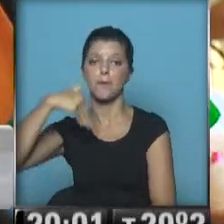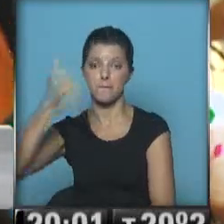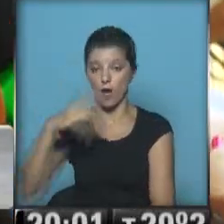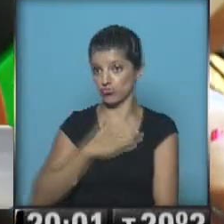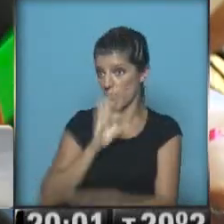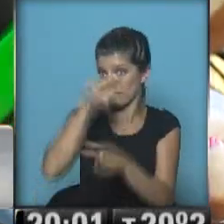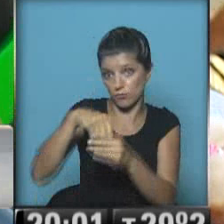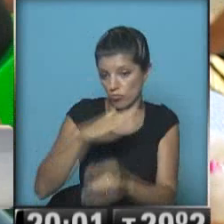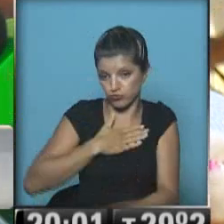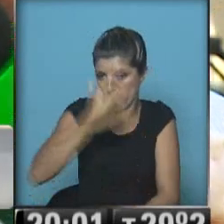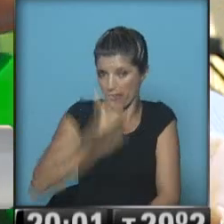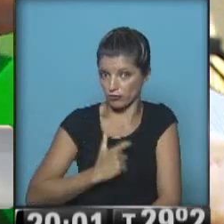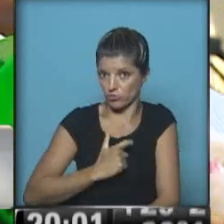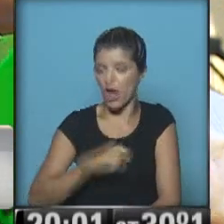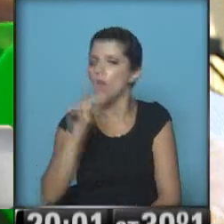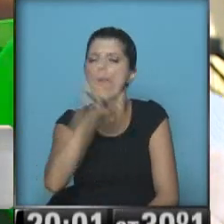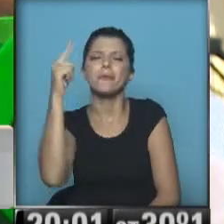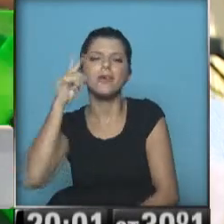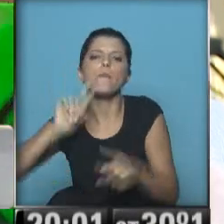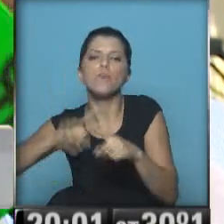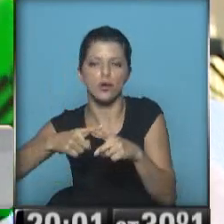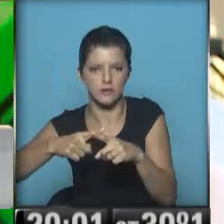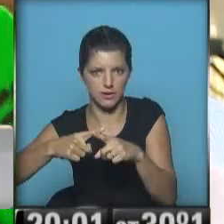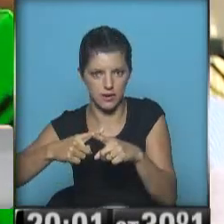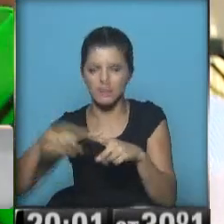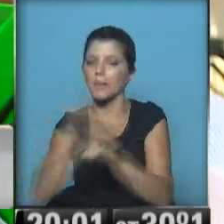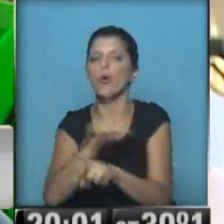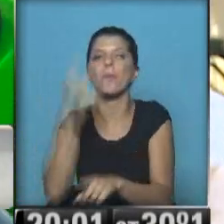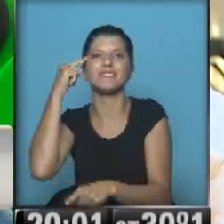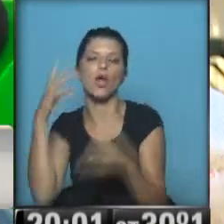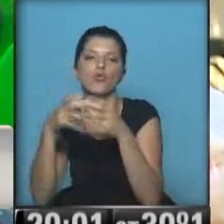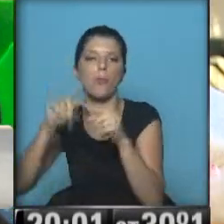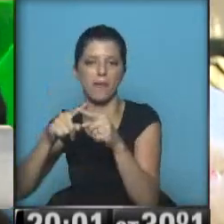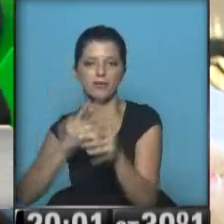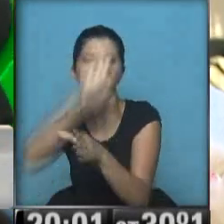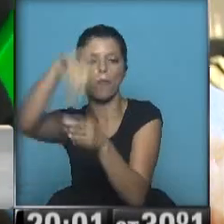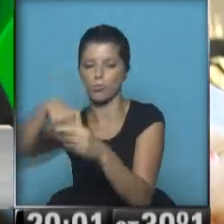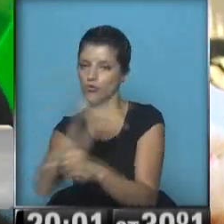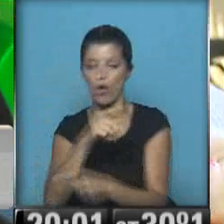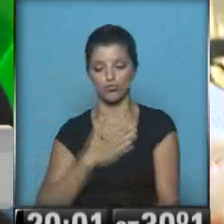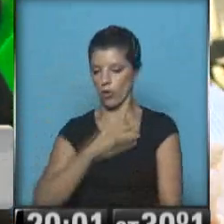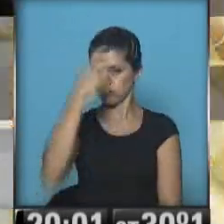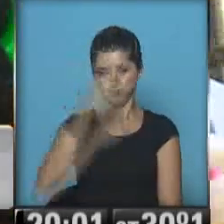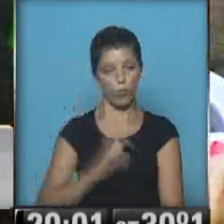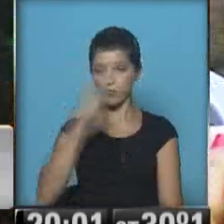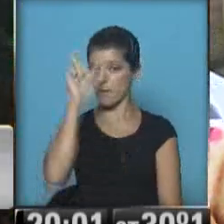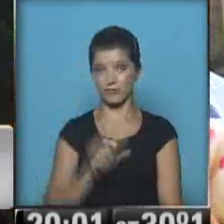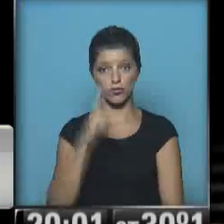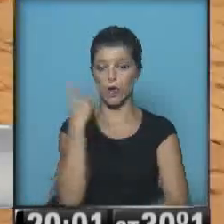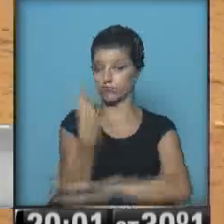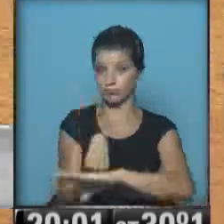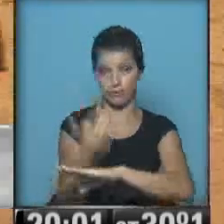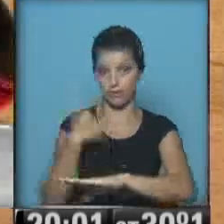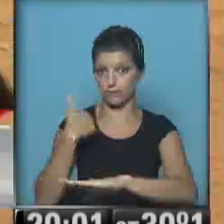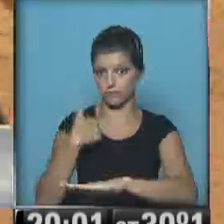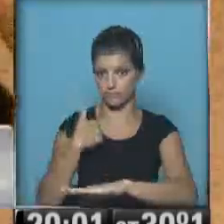personal, por supuesto. Creo que no hay que politizarla ni ir como partido, sino a título personal, como ciudadano de la ciudad, como ciudadano argentino.